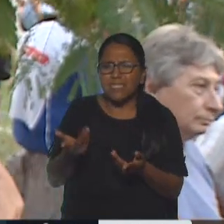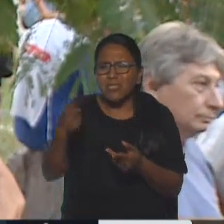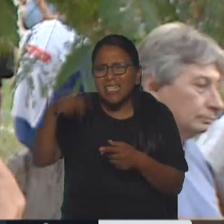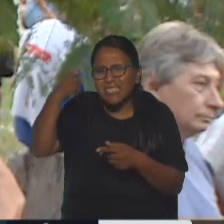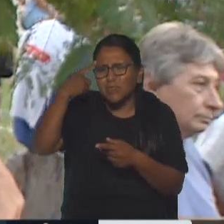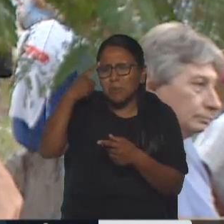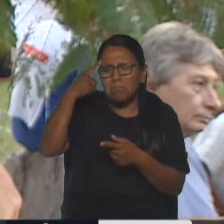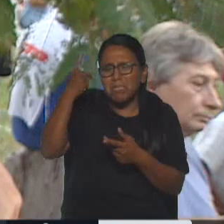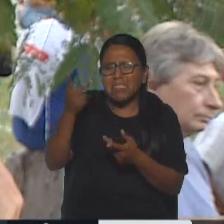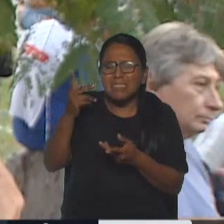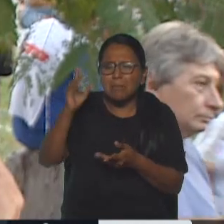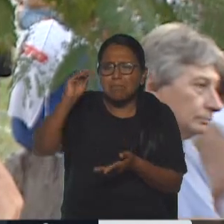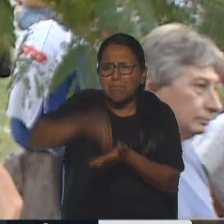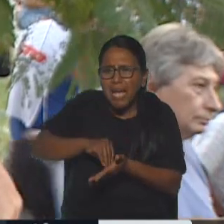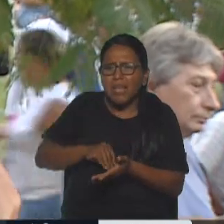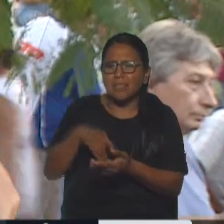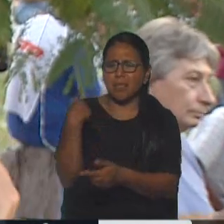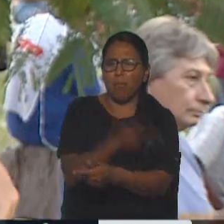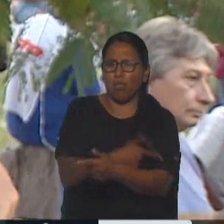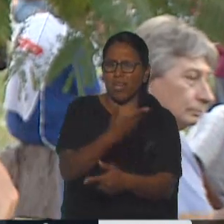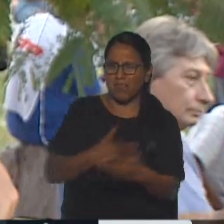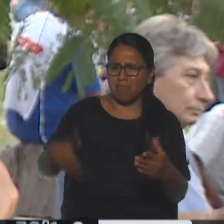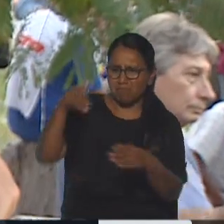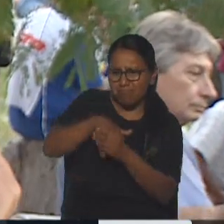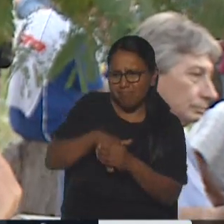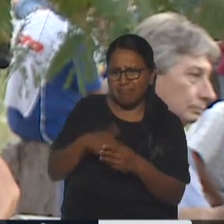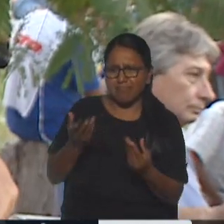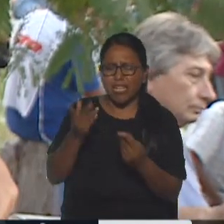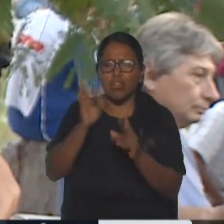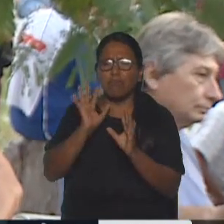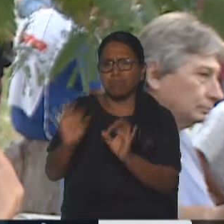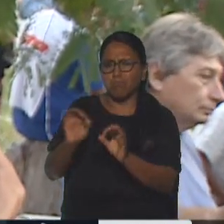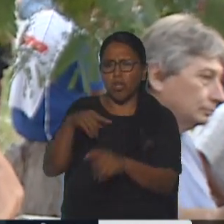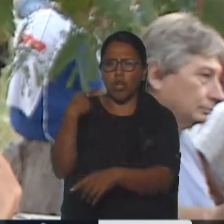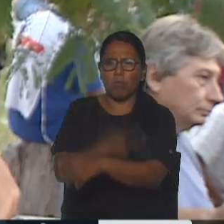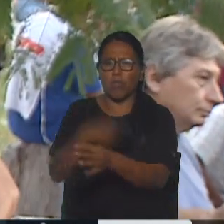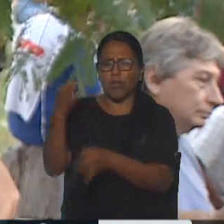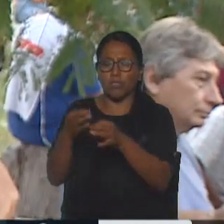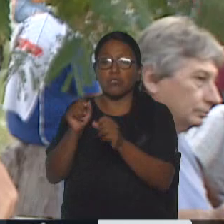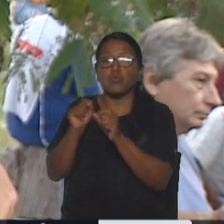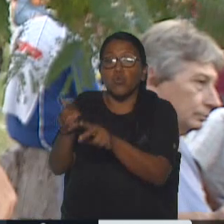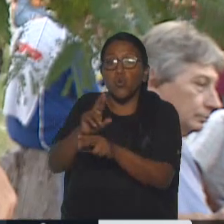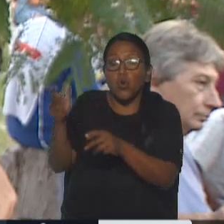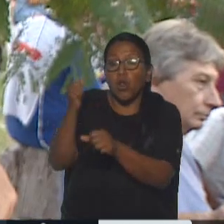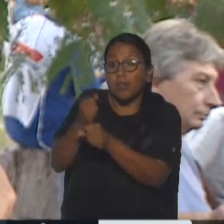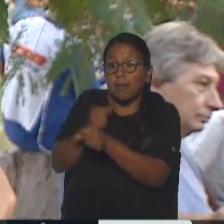pretenden también ejercer el poder legislativo. No les alcanza con el poder judicial, no ven que su tarea sea el